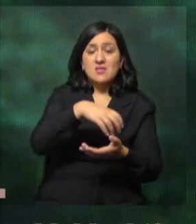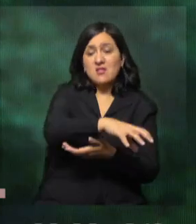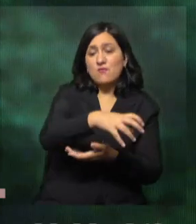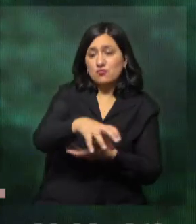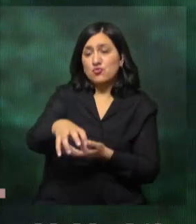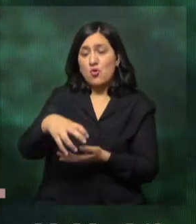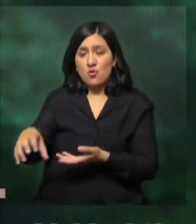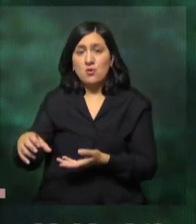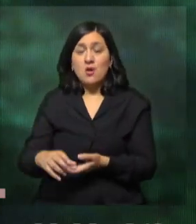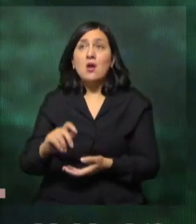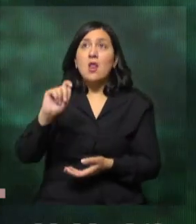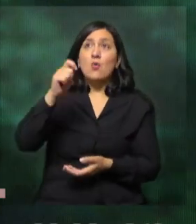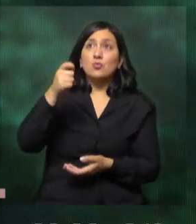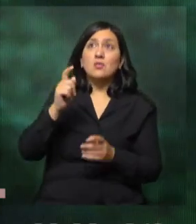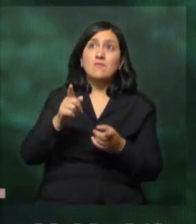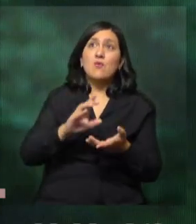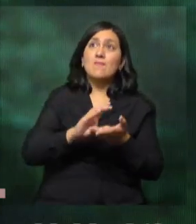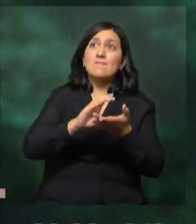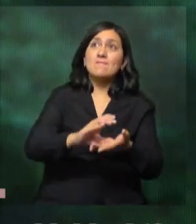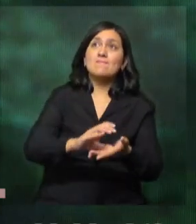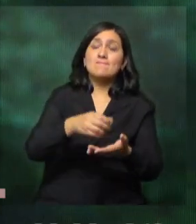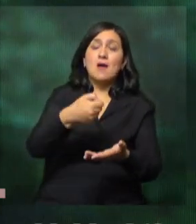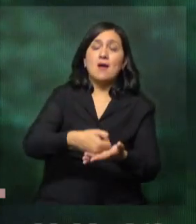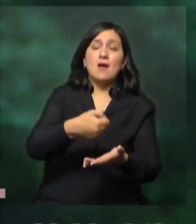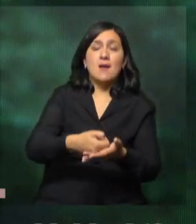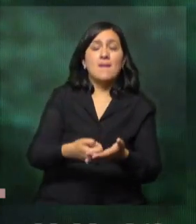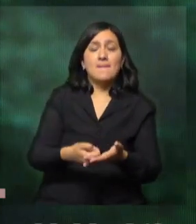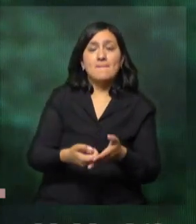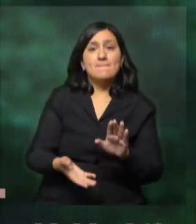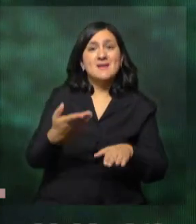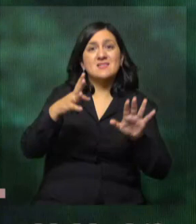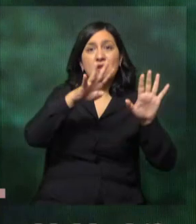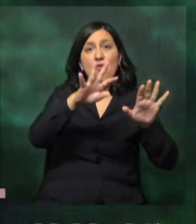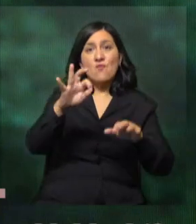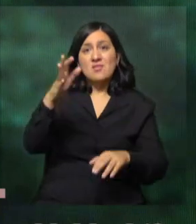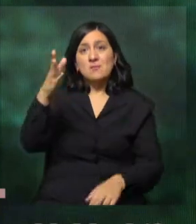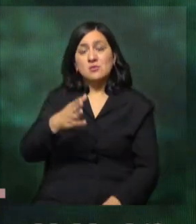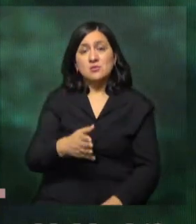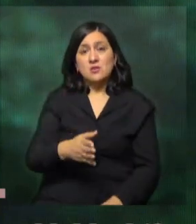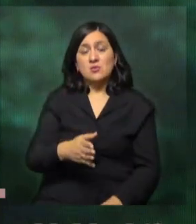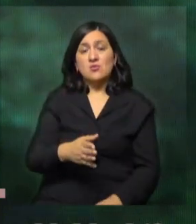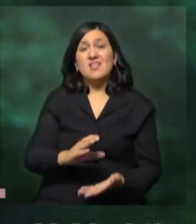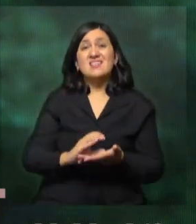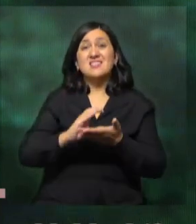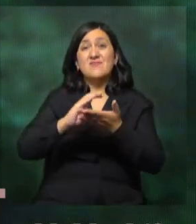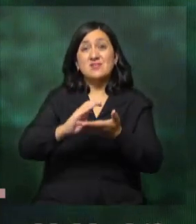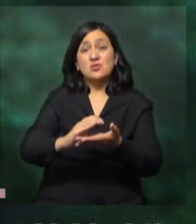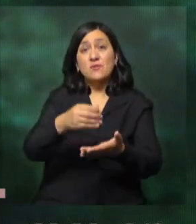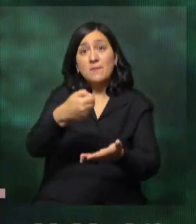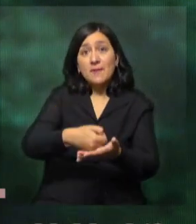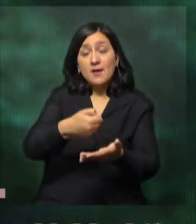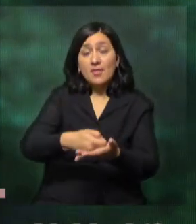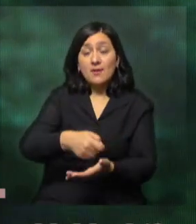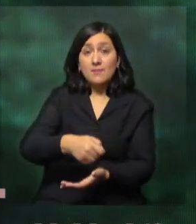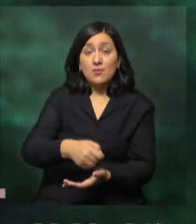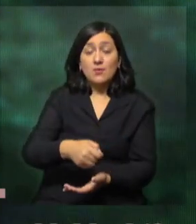distribución. La UTE fue la que financió más del 90% de las inversiones fueron financiadas por la